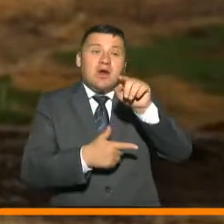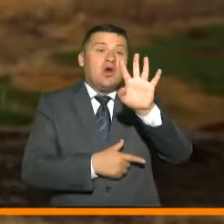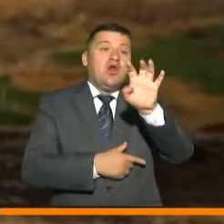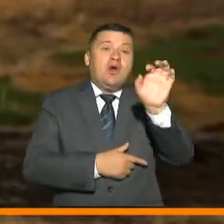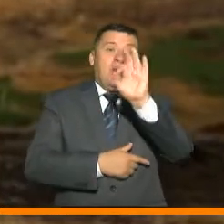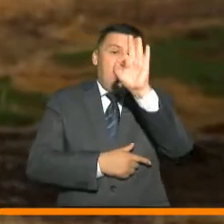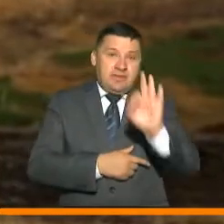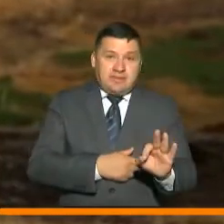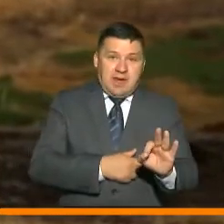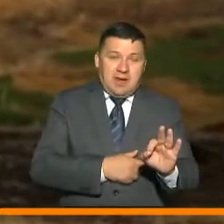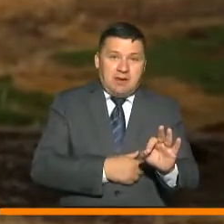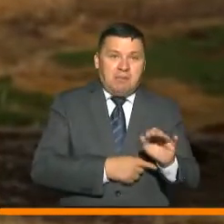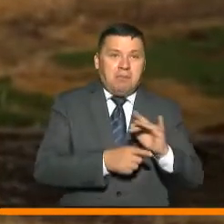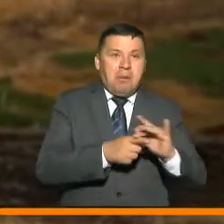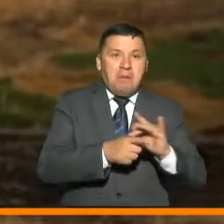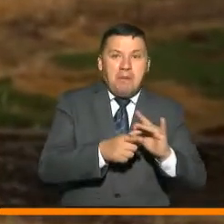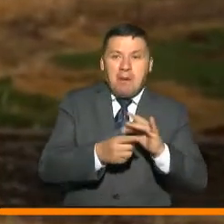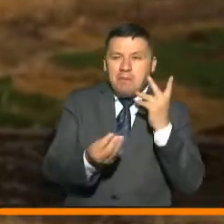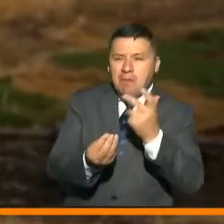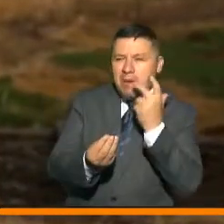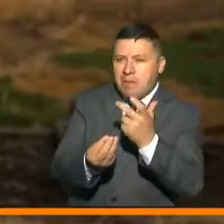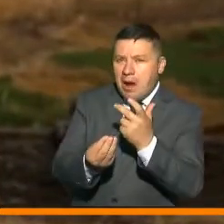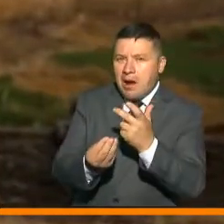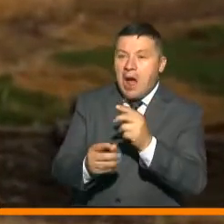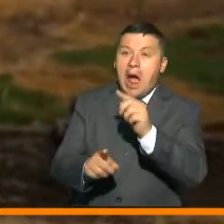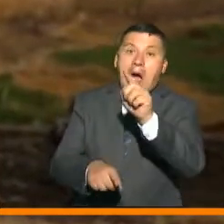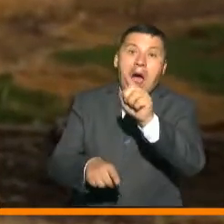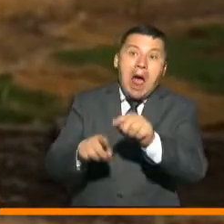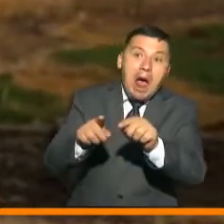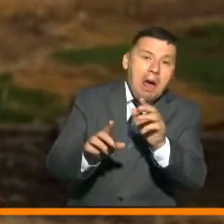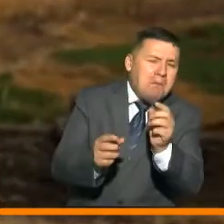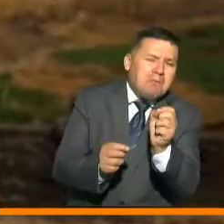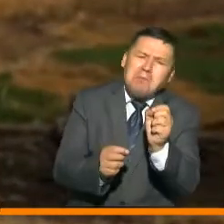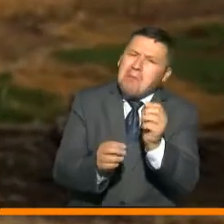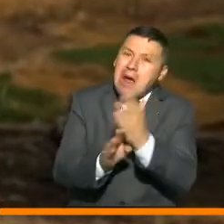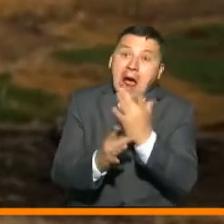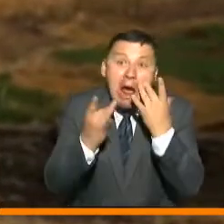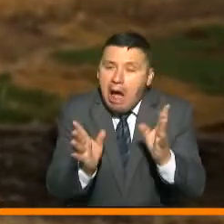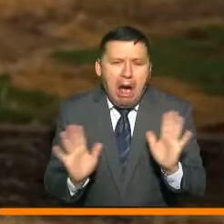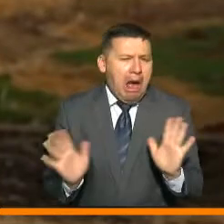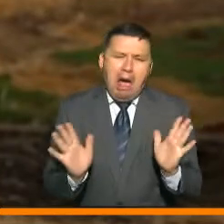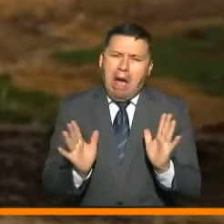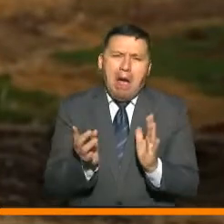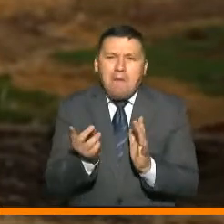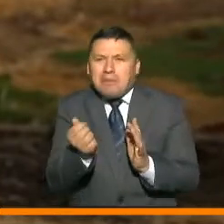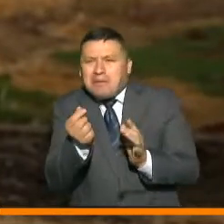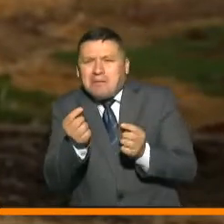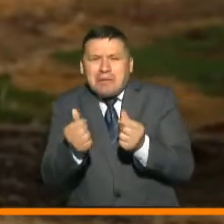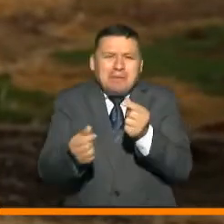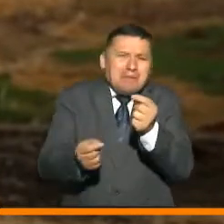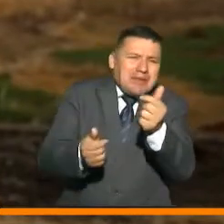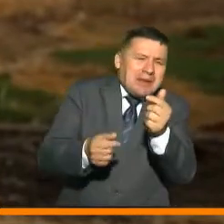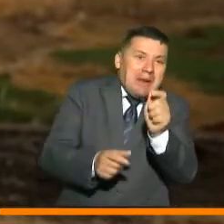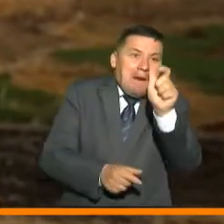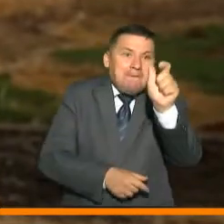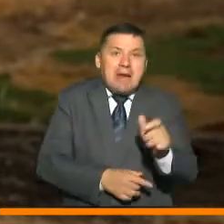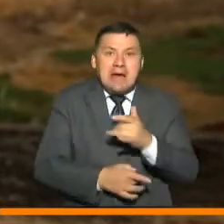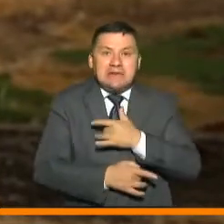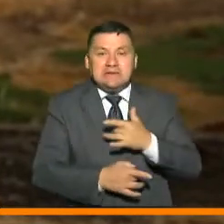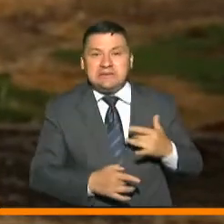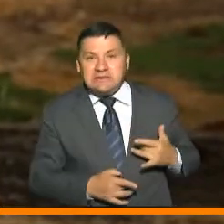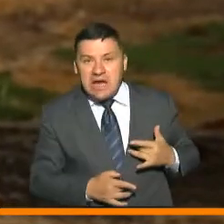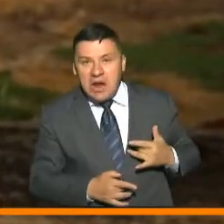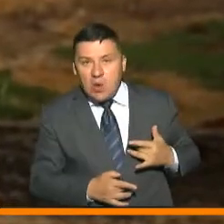de las dosis aplicadas, reacciones adversas mínimas y leves, un personal de